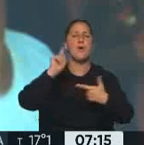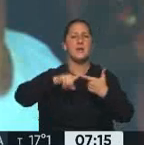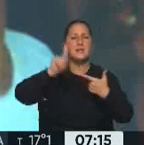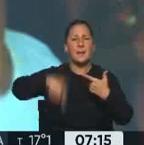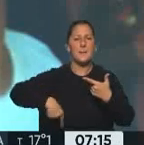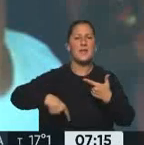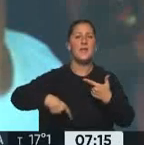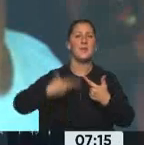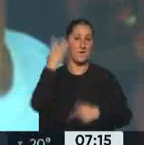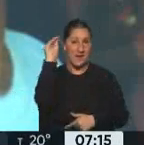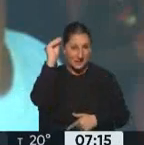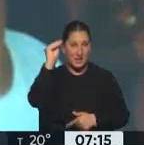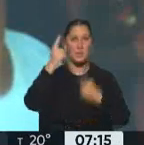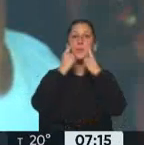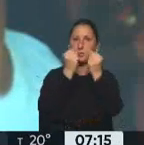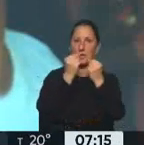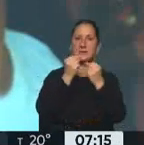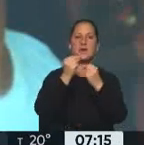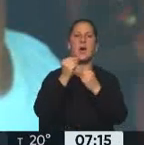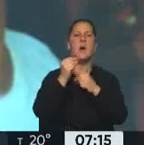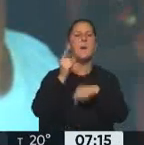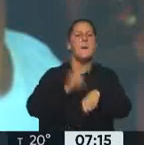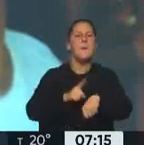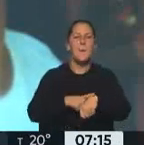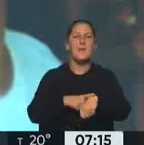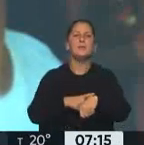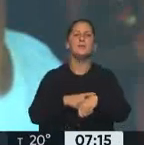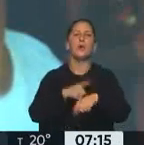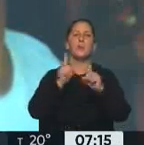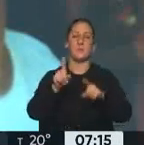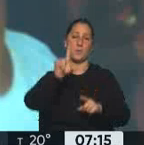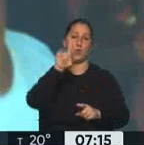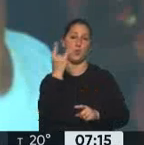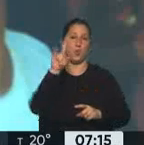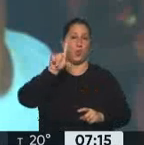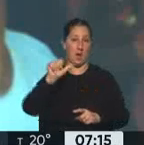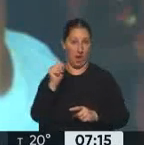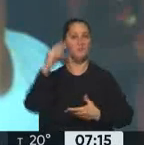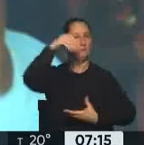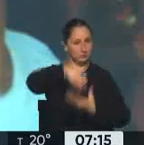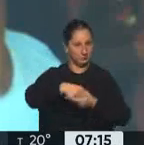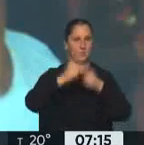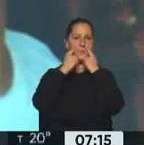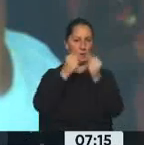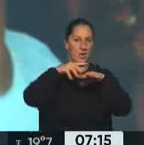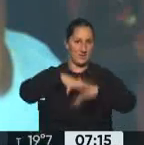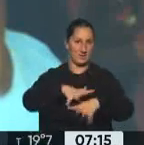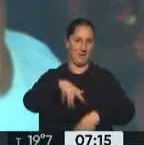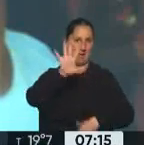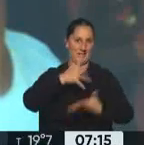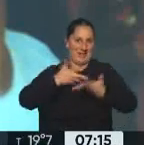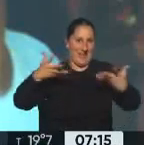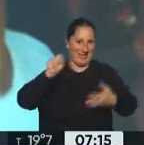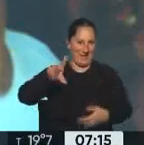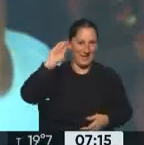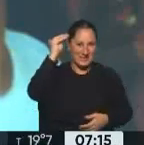en Brasil, sobre todo en Brasil, cuando, bueno, participó Lula también de la protesta más grande que se dio en el país.